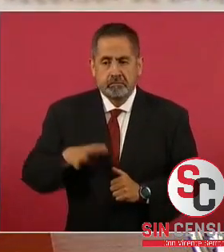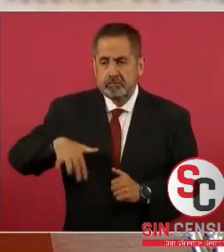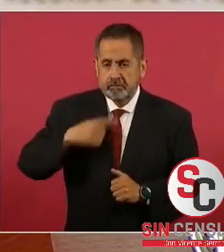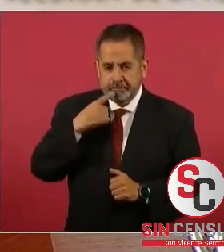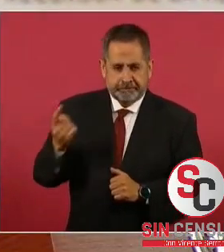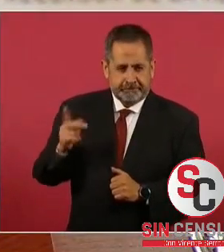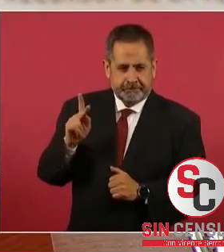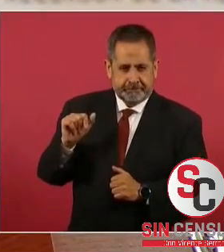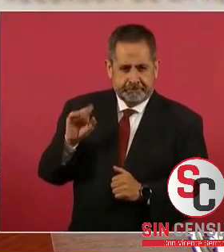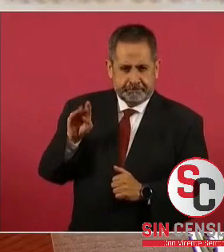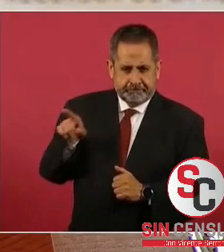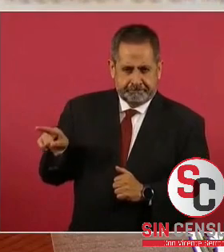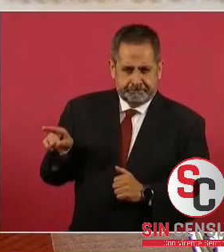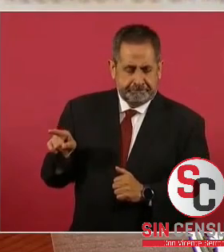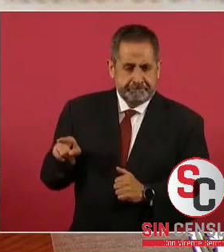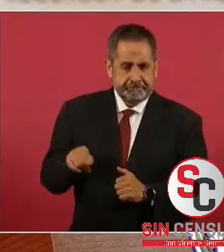Pablo,